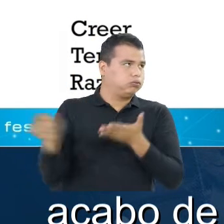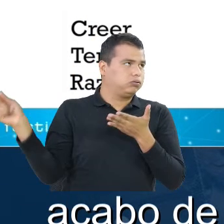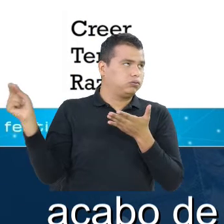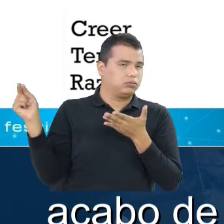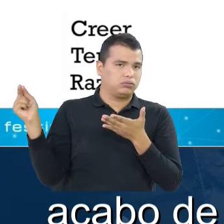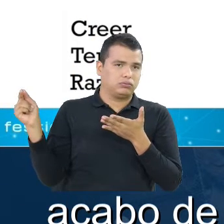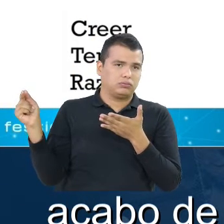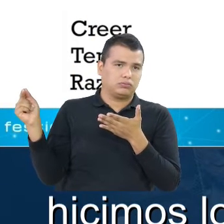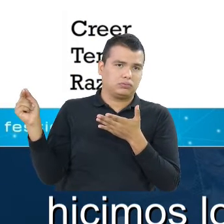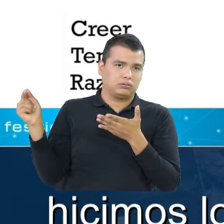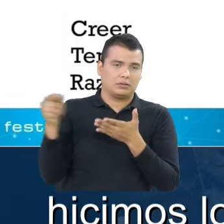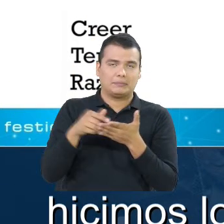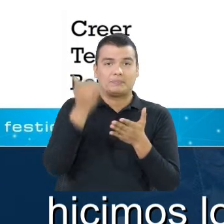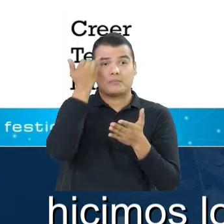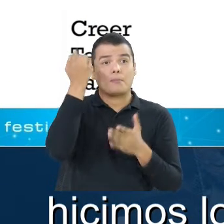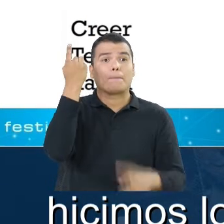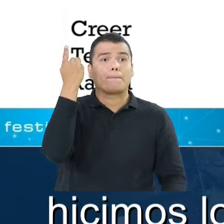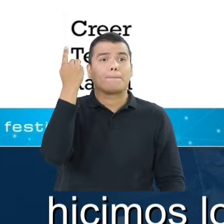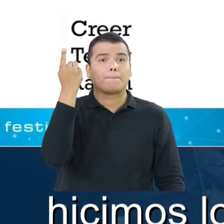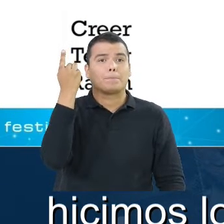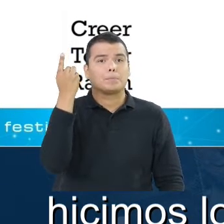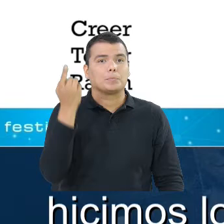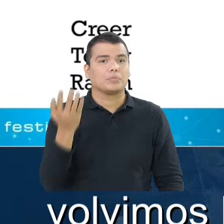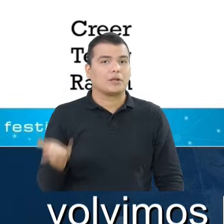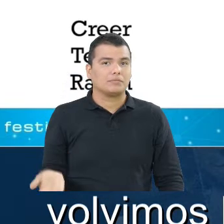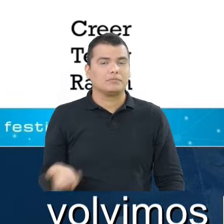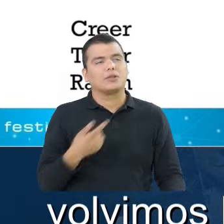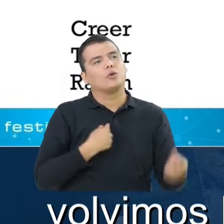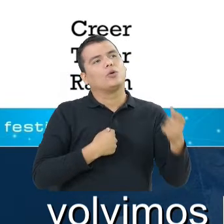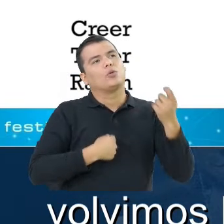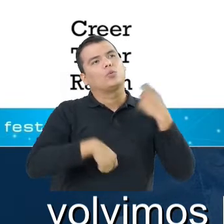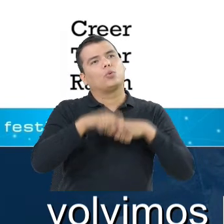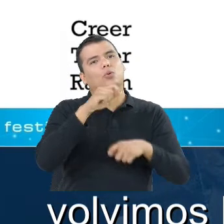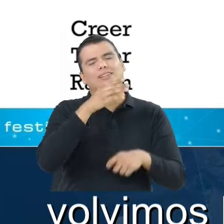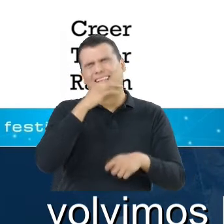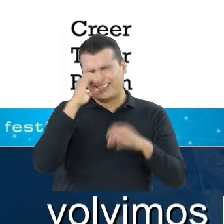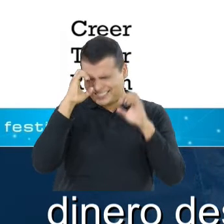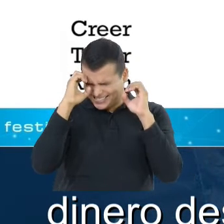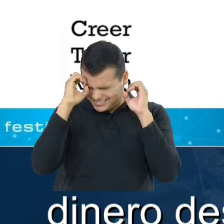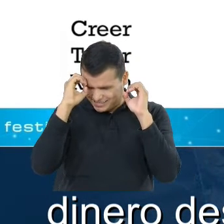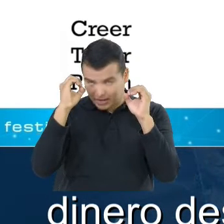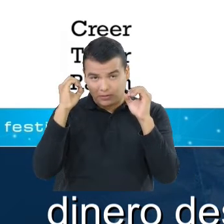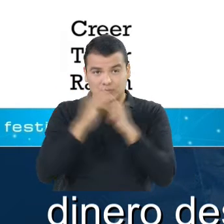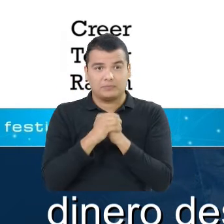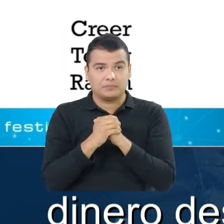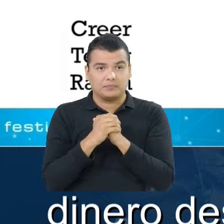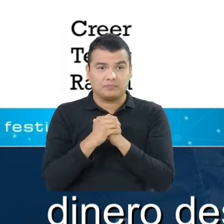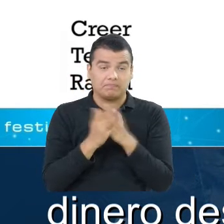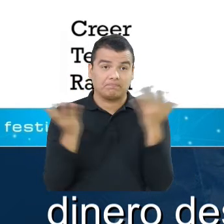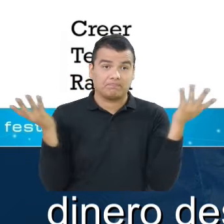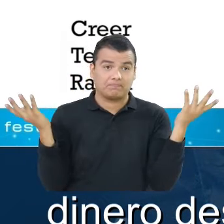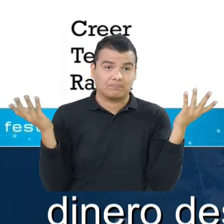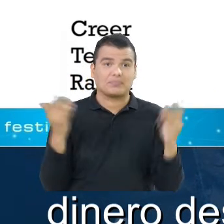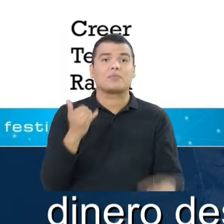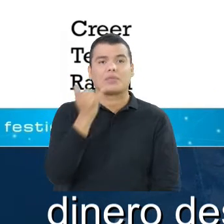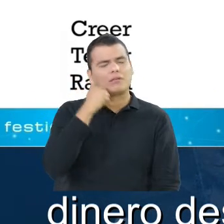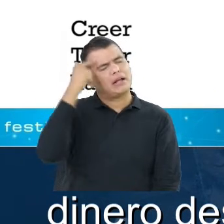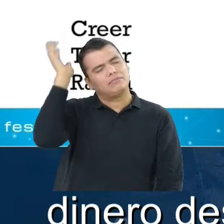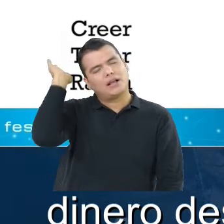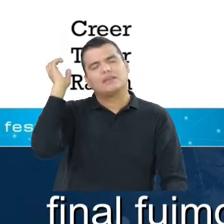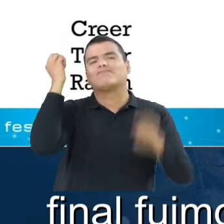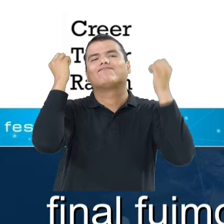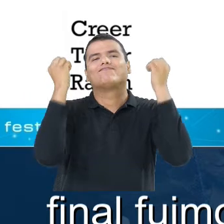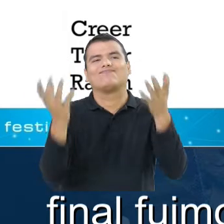montón de dinero desarrollando este producto. A la final fuimos a venderlo y no vendimos ni uno. Entonces, el error más grave que uno puede hacer cuando